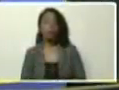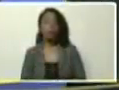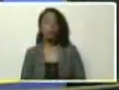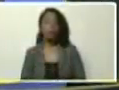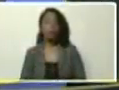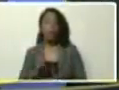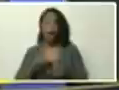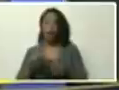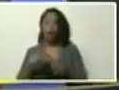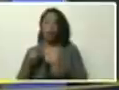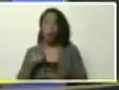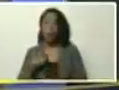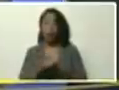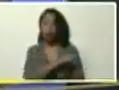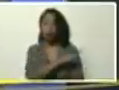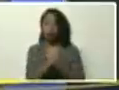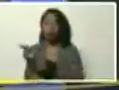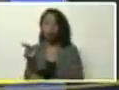Entonces yo mandé,